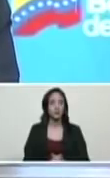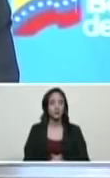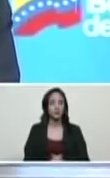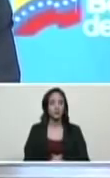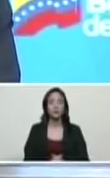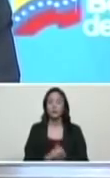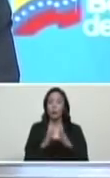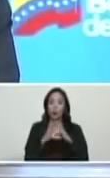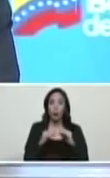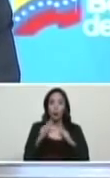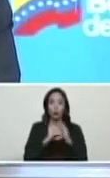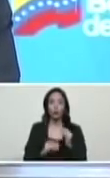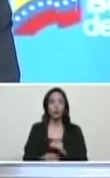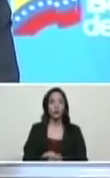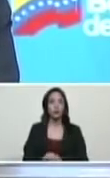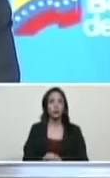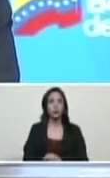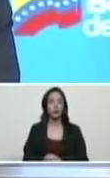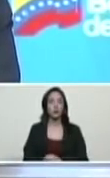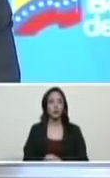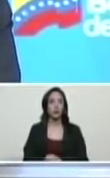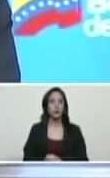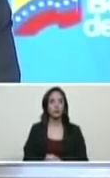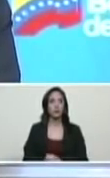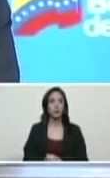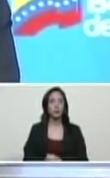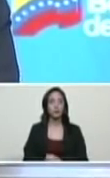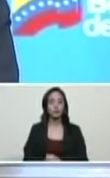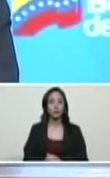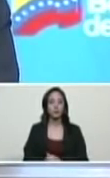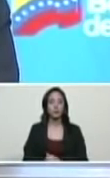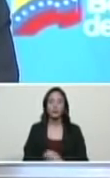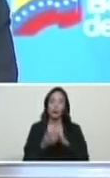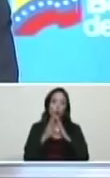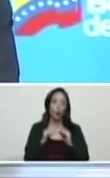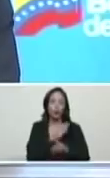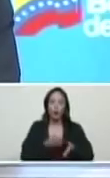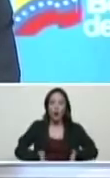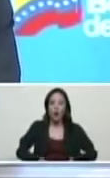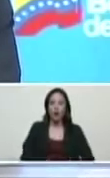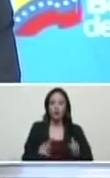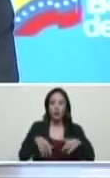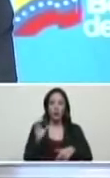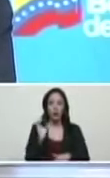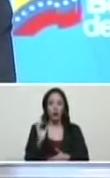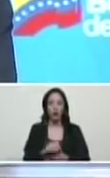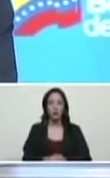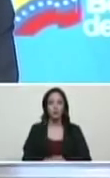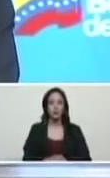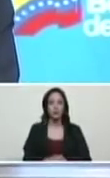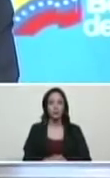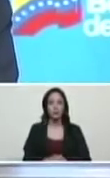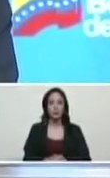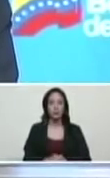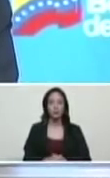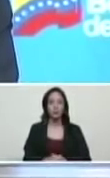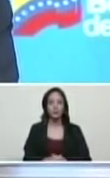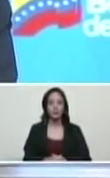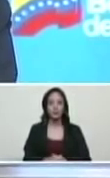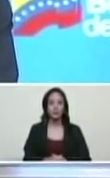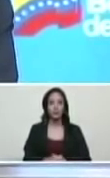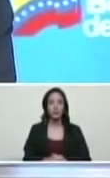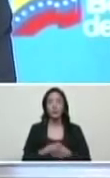Sentir que estuvieron en la casa natal del gran Bolívar es una inspiración muy grande para cualquiera en el